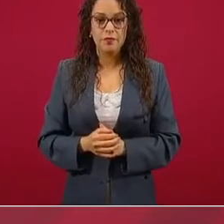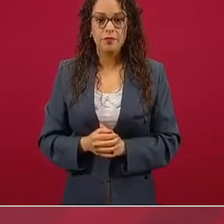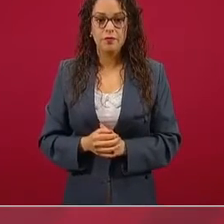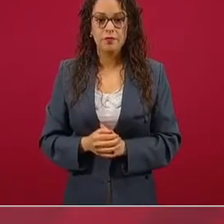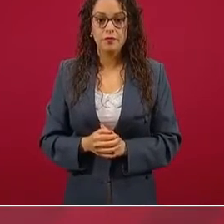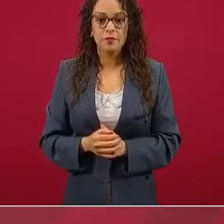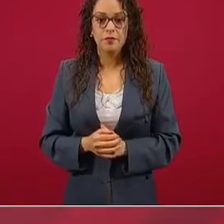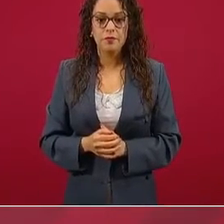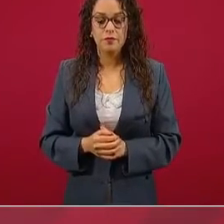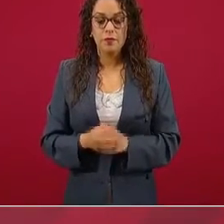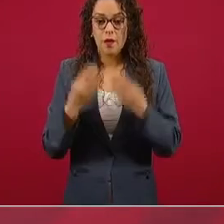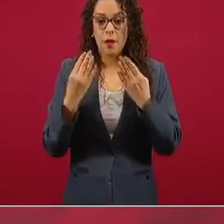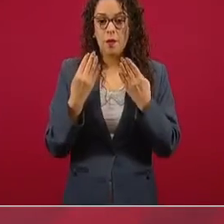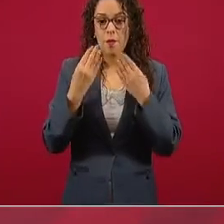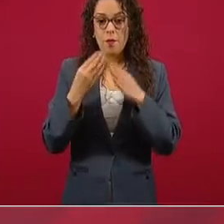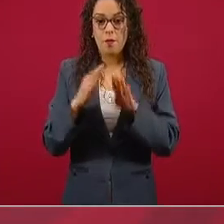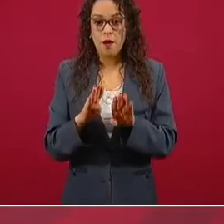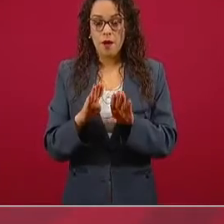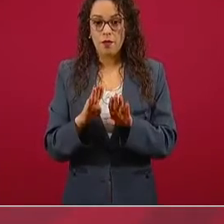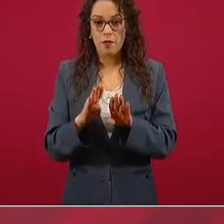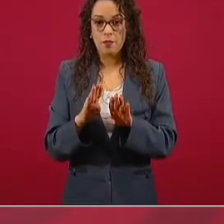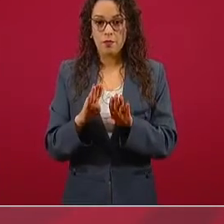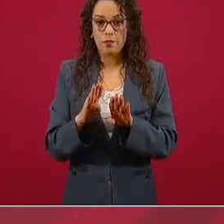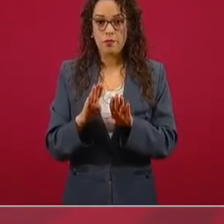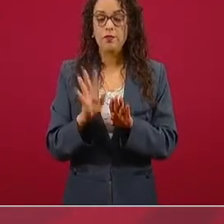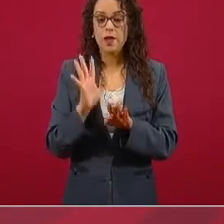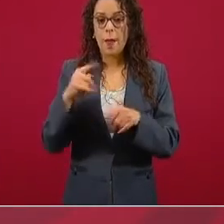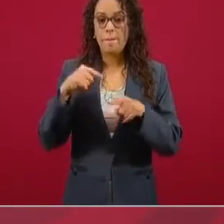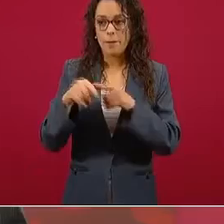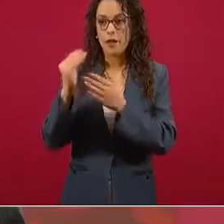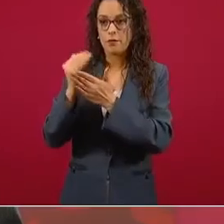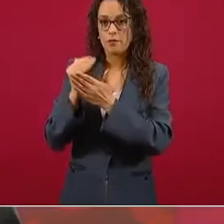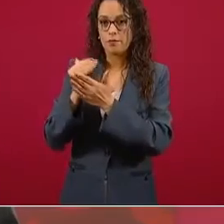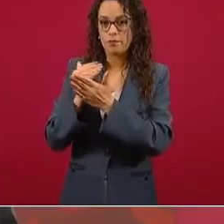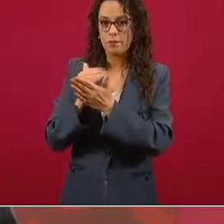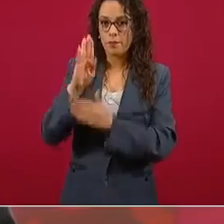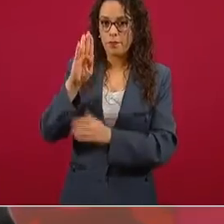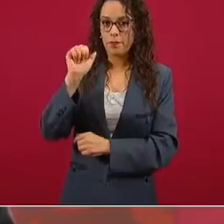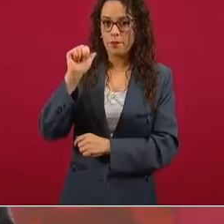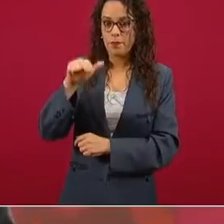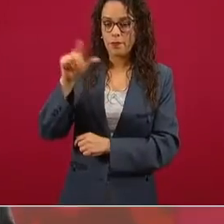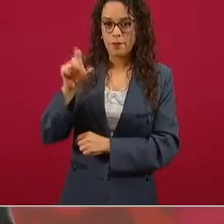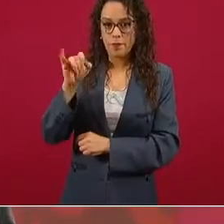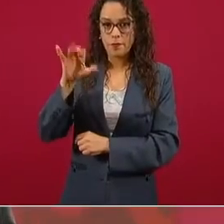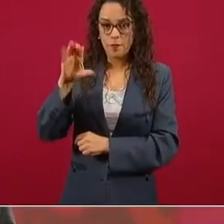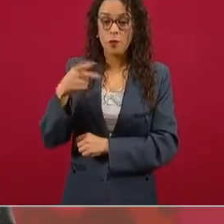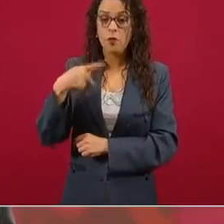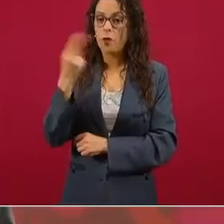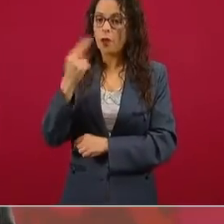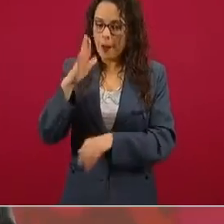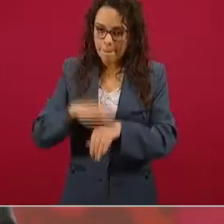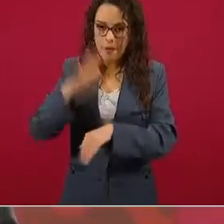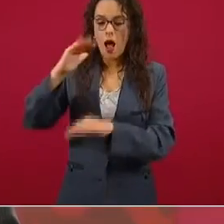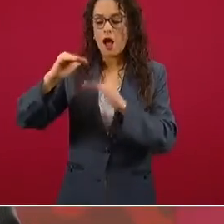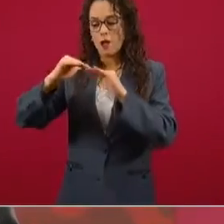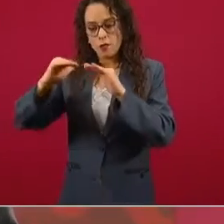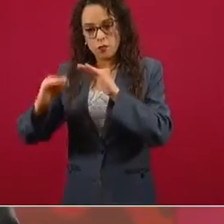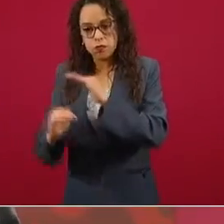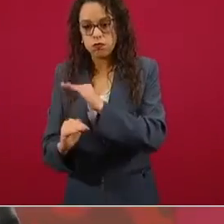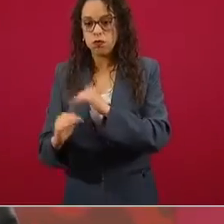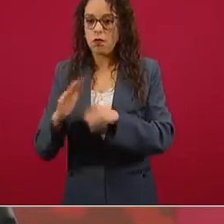Las está bajando el Banco de México, pero tienen que bajar más todavía para